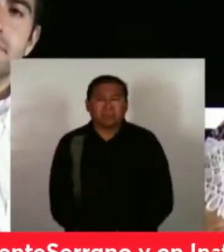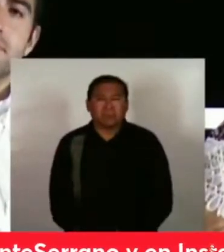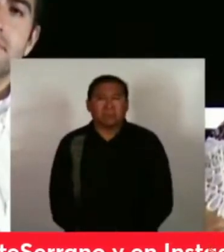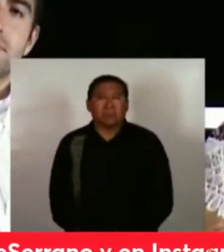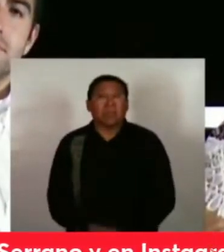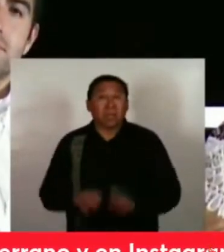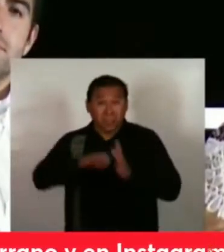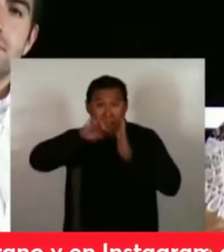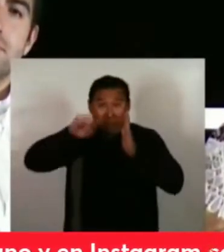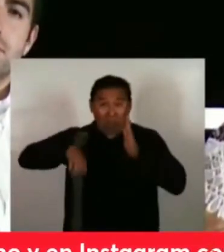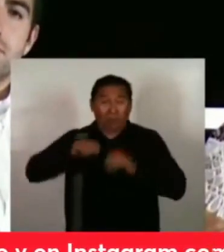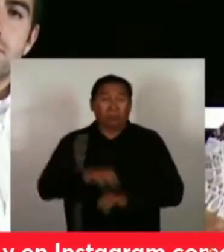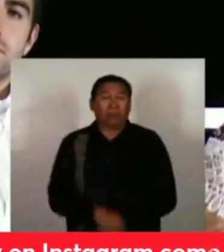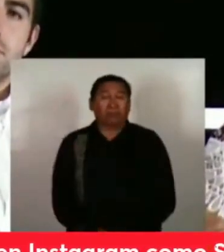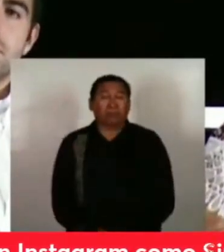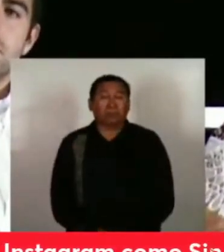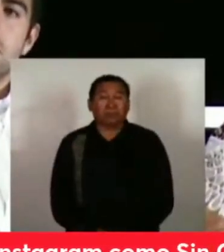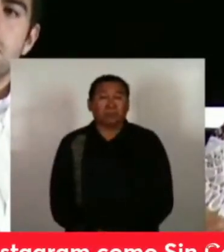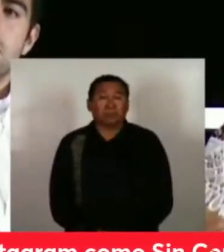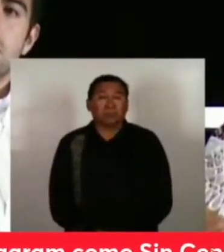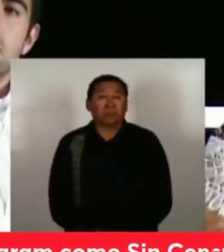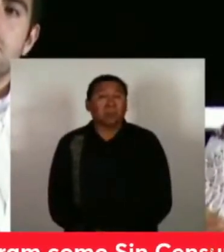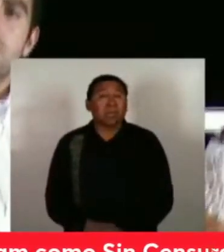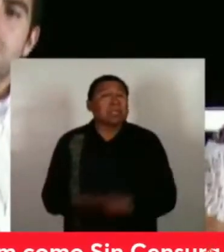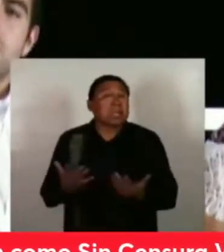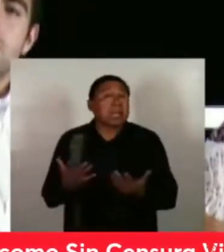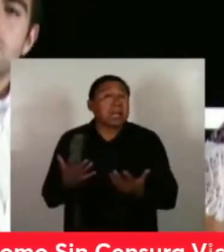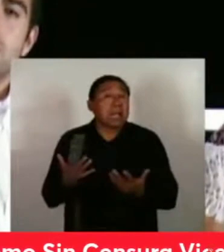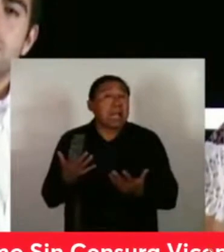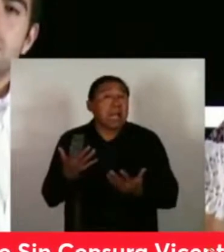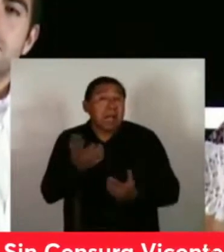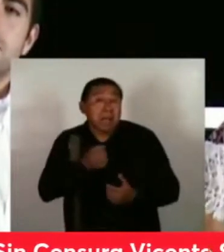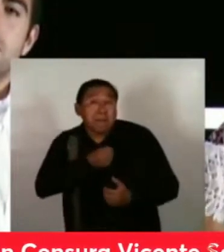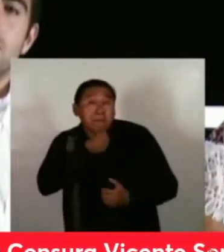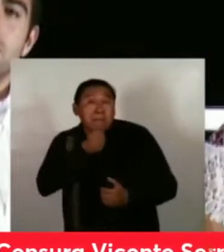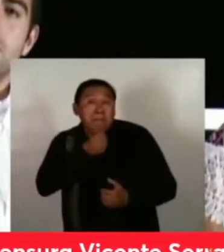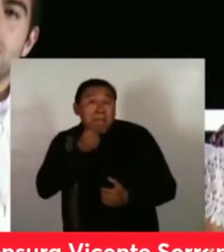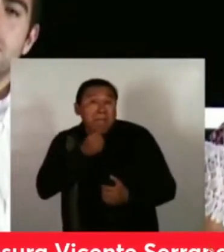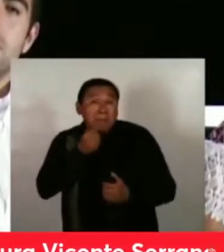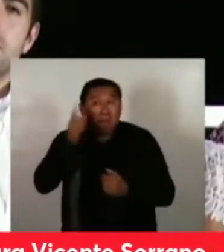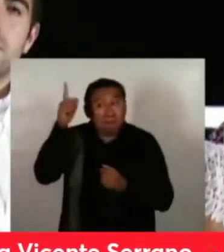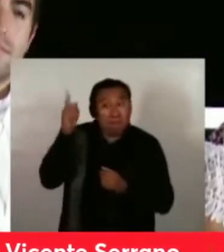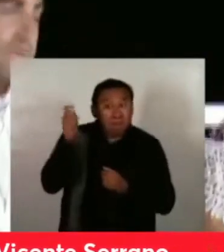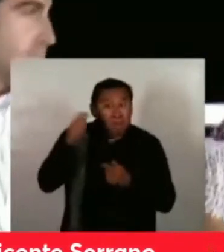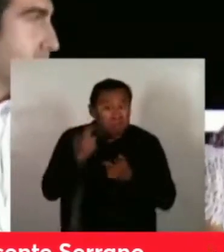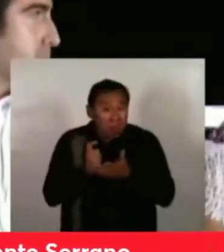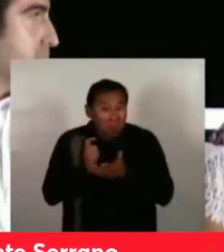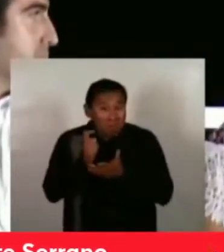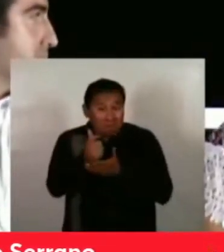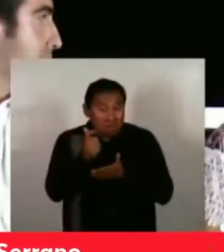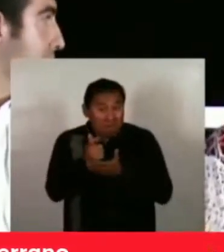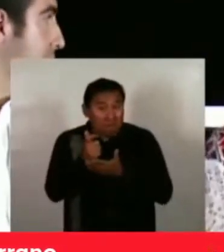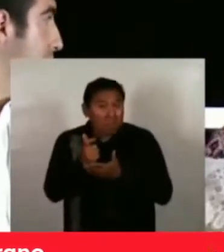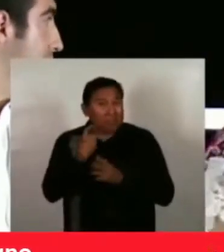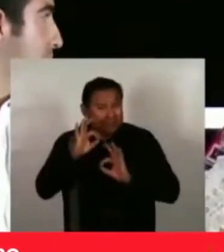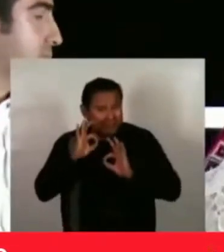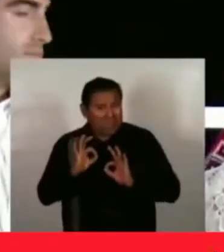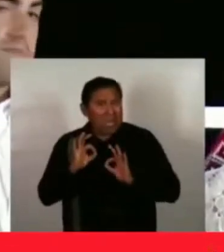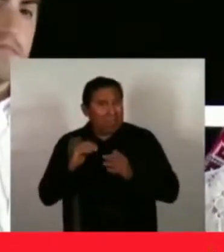Por ejemplo, pensión universal adulto mayor. Tenemos que